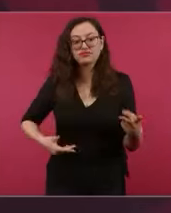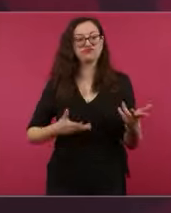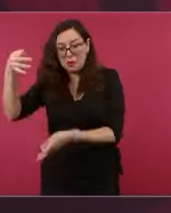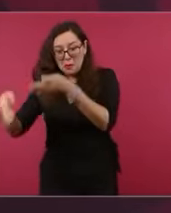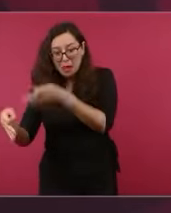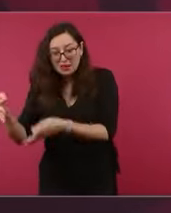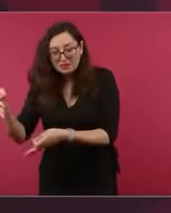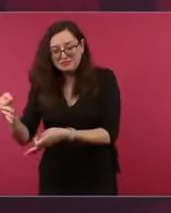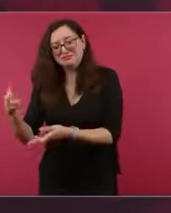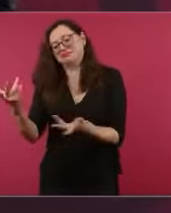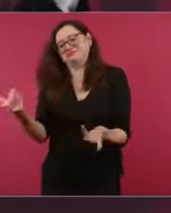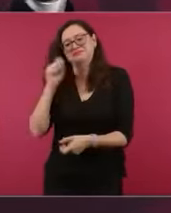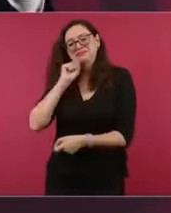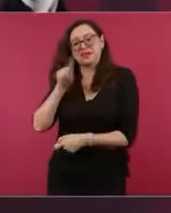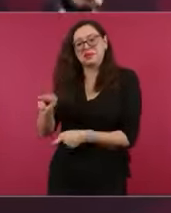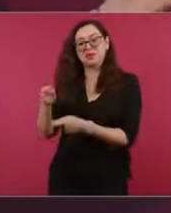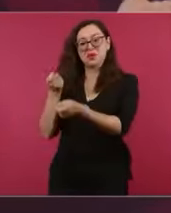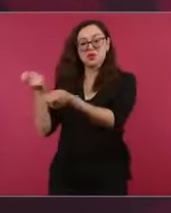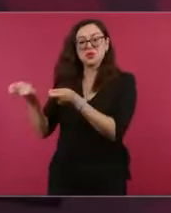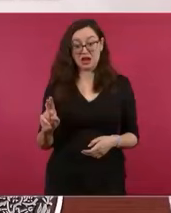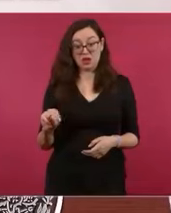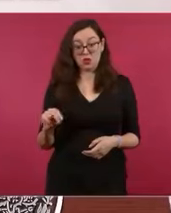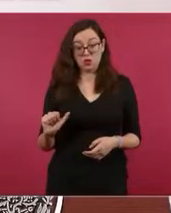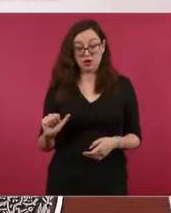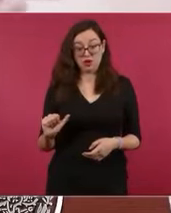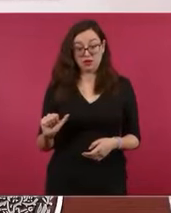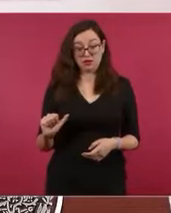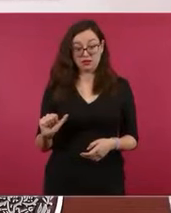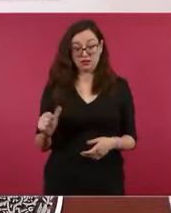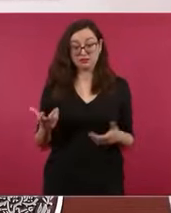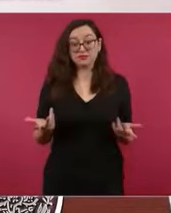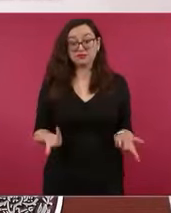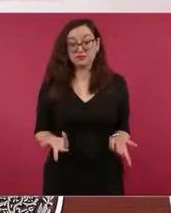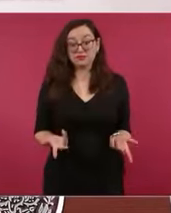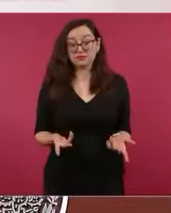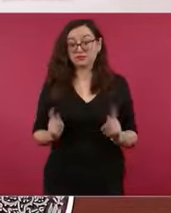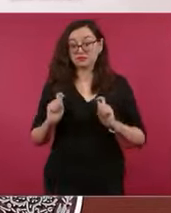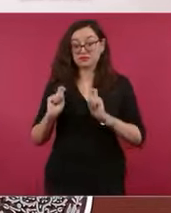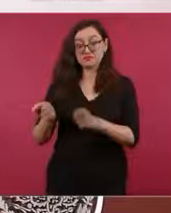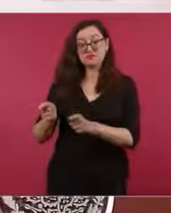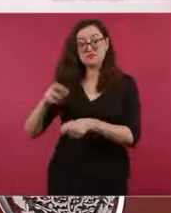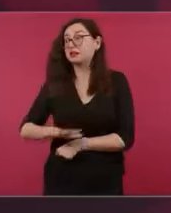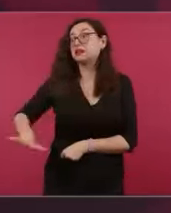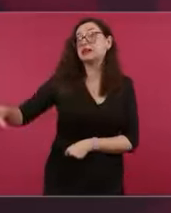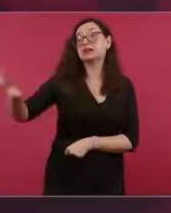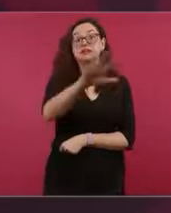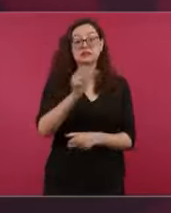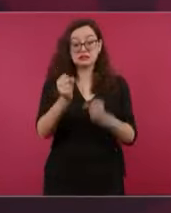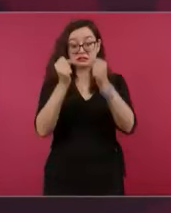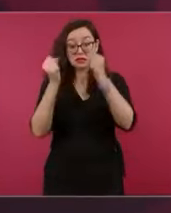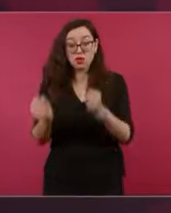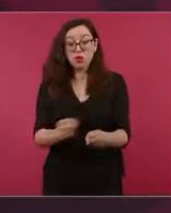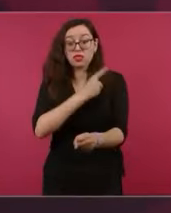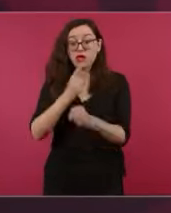presidentes, del caso de García Luna, el responsable de la seguridad en